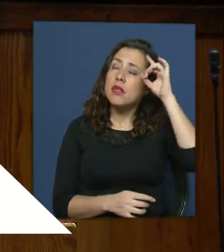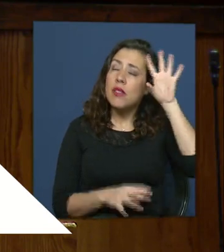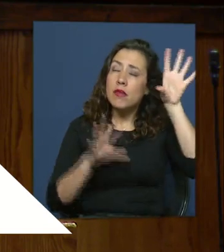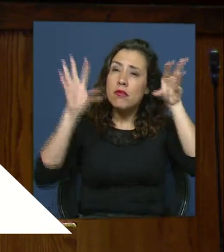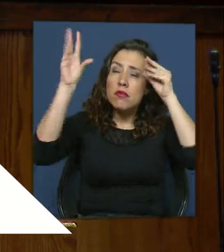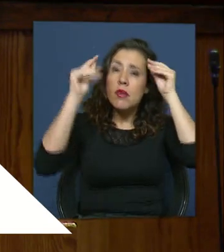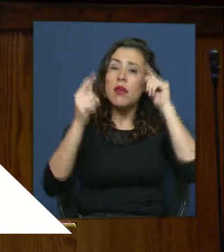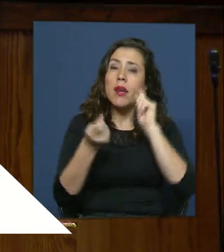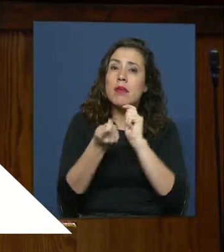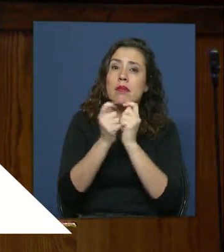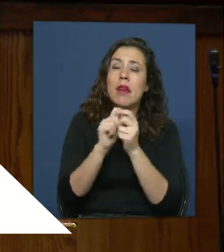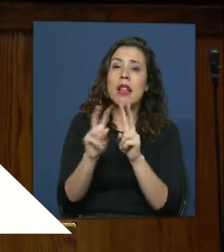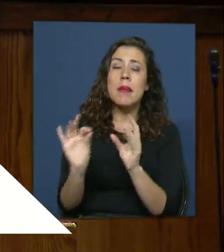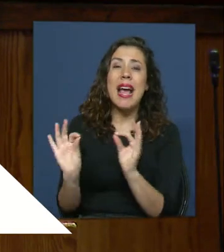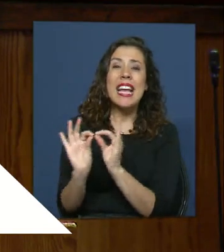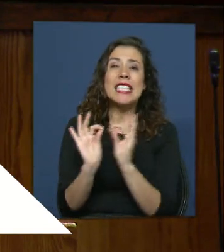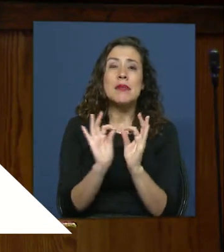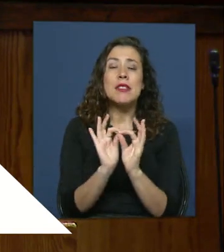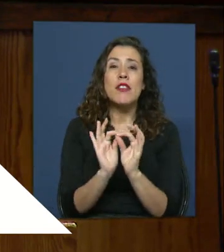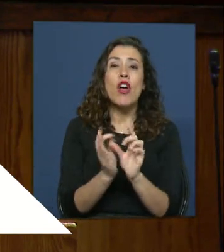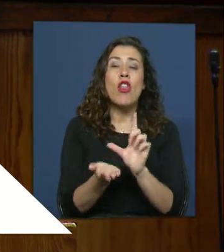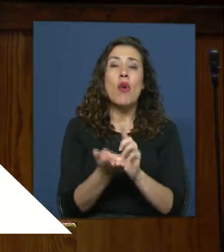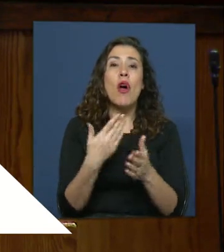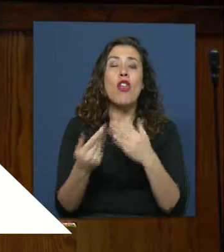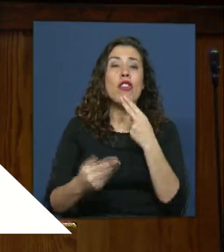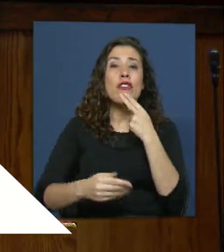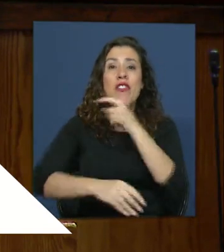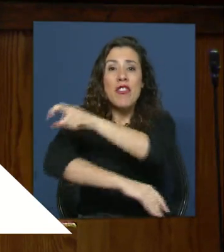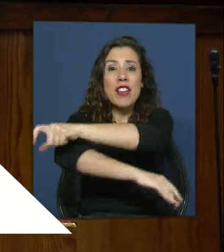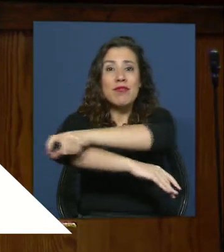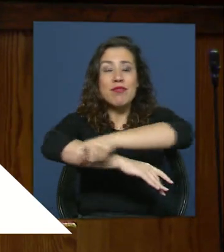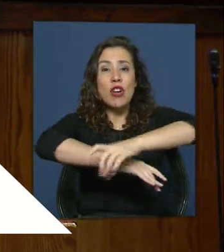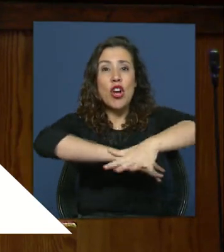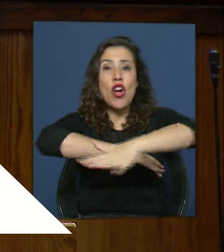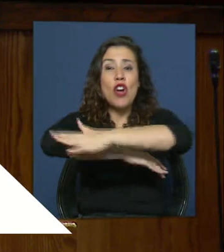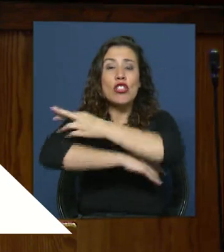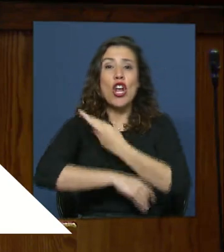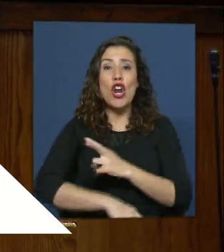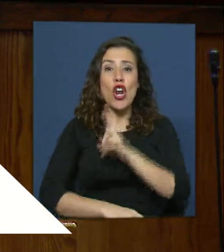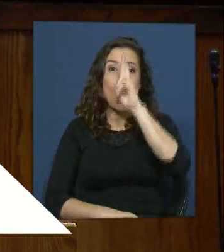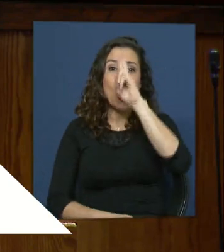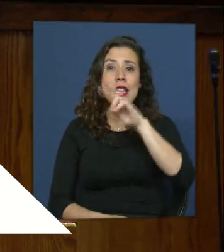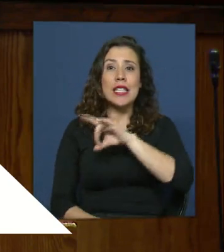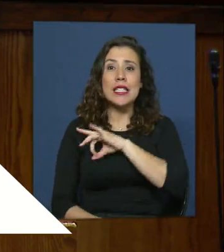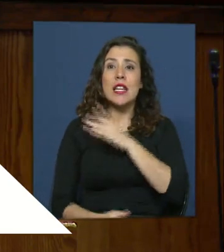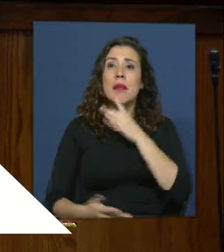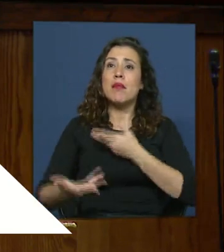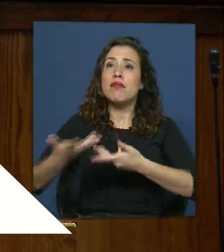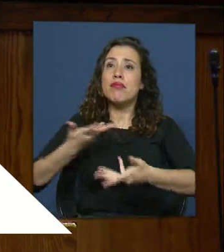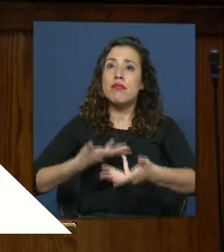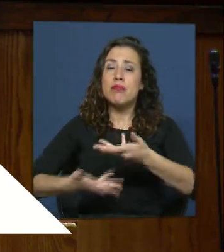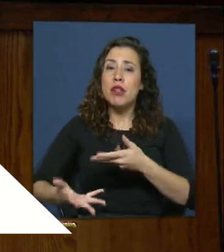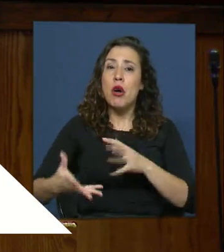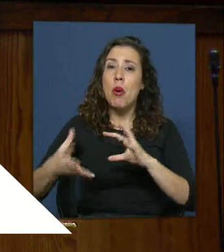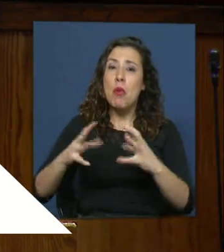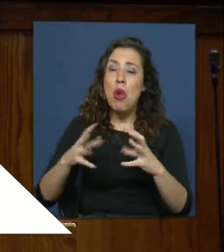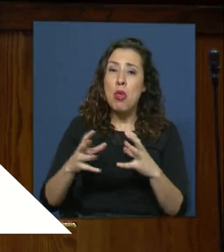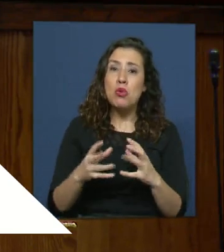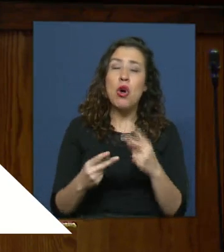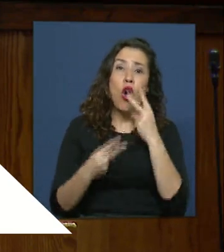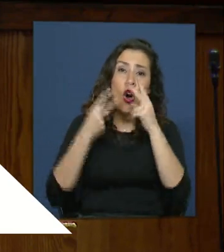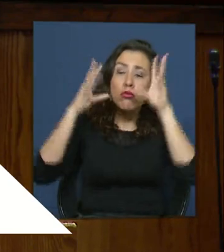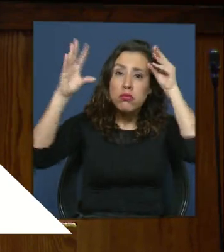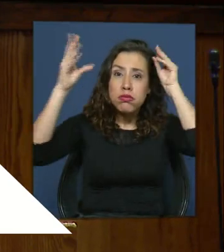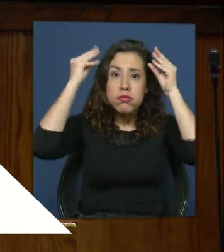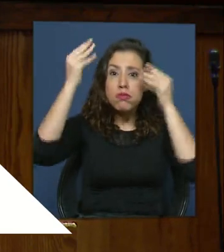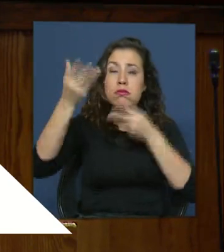adaptados a las especificidades del territorio costero del norte de Chile, a lo que sumaron el intercambio de productos, conocimientos y